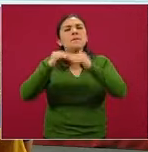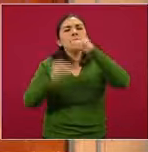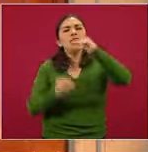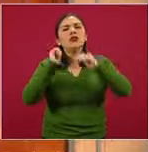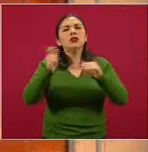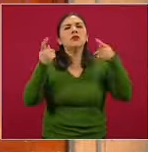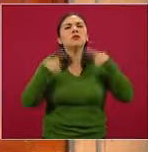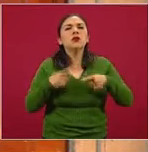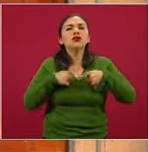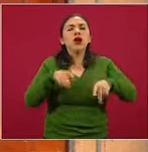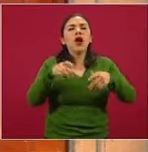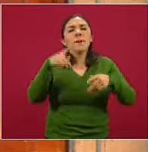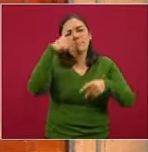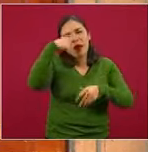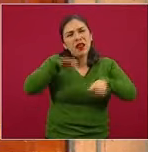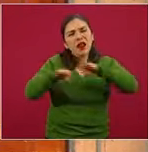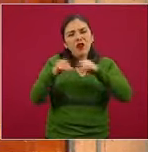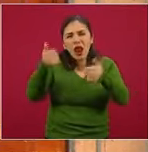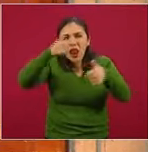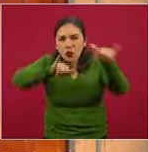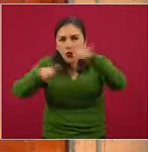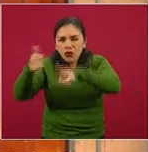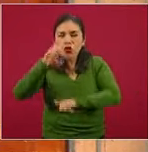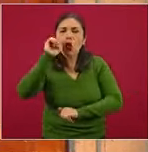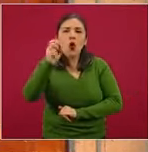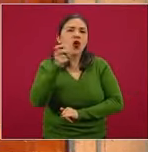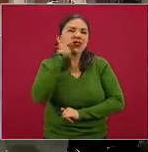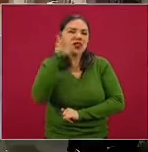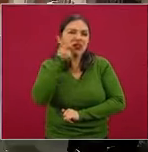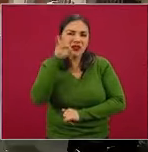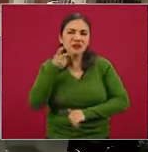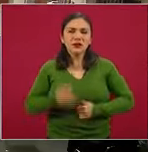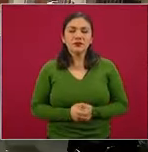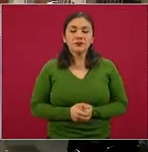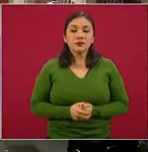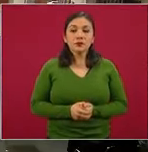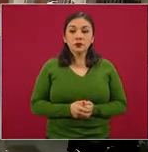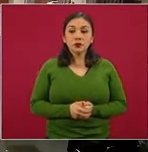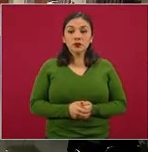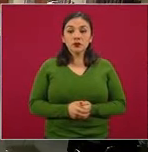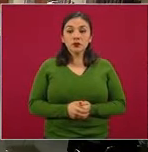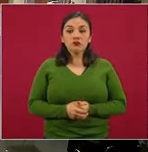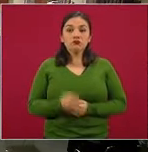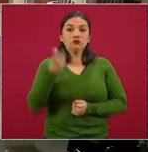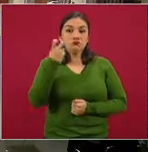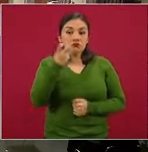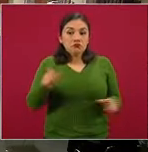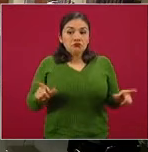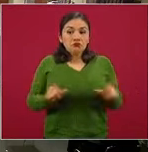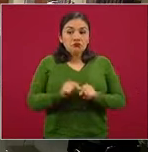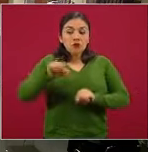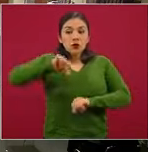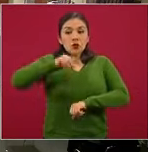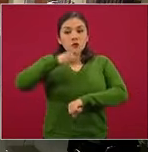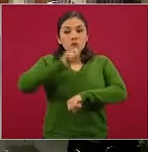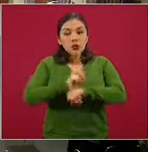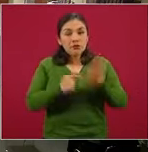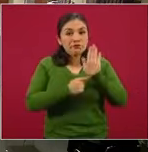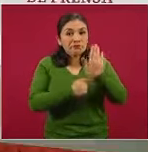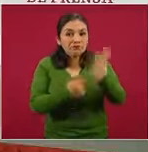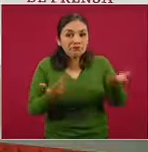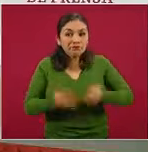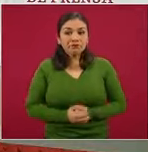sería el personal de laboratorio y de odontología. Entonces esta sería la actualización para esta